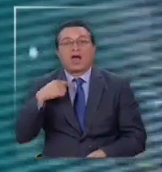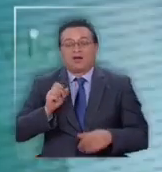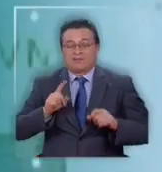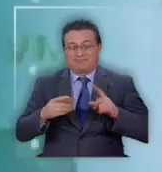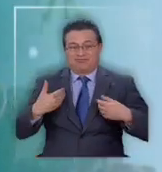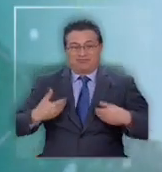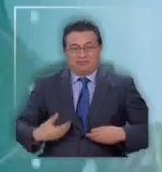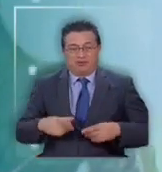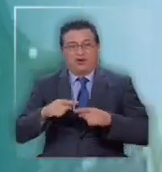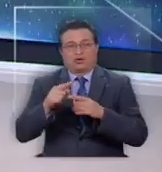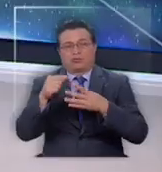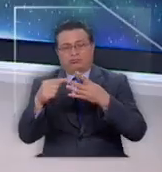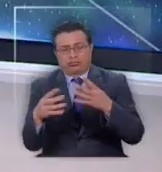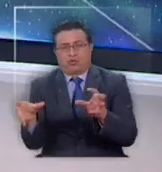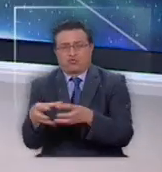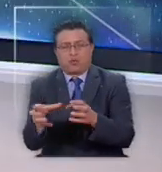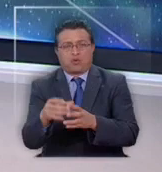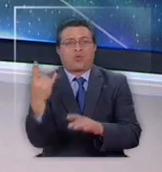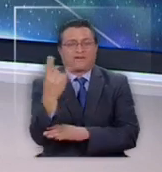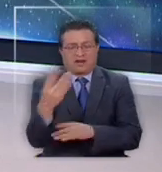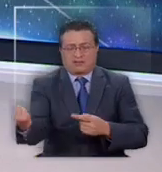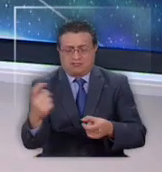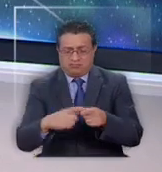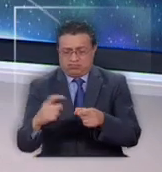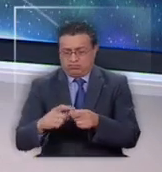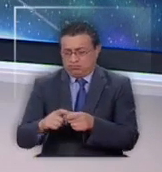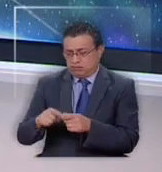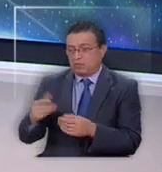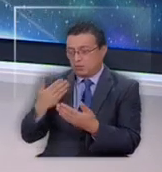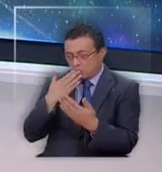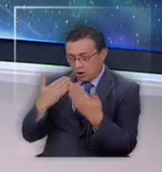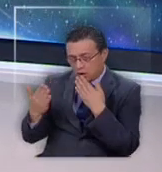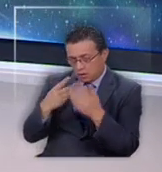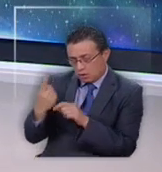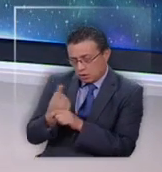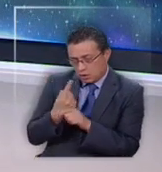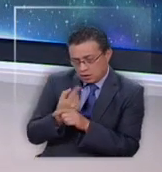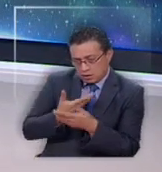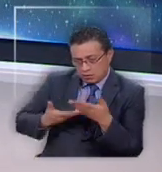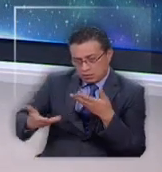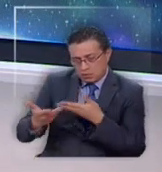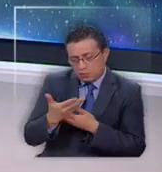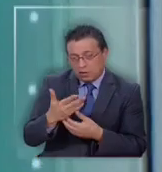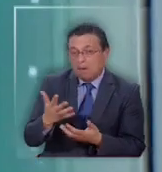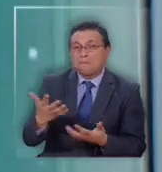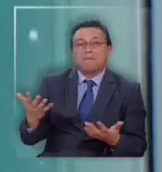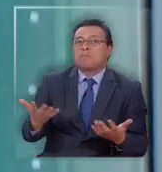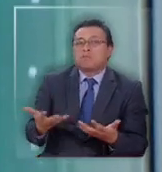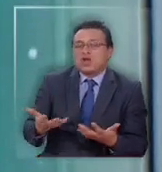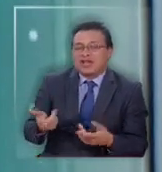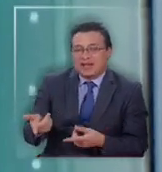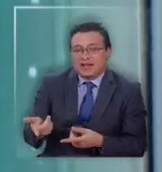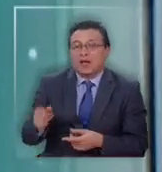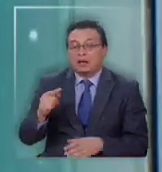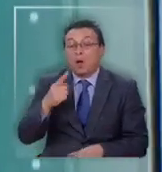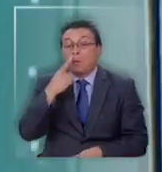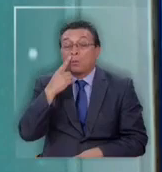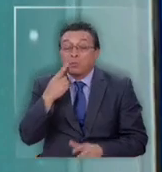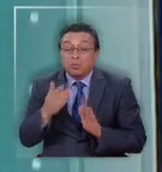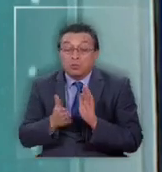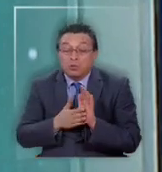y también los grupos de universidades entonces es una conversación permanente y por una razón muy simple la evidencia científica